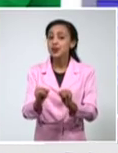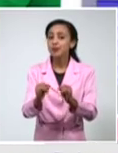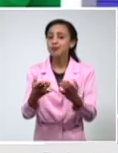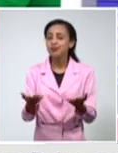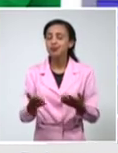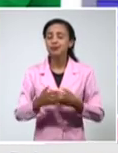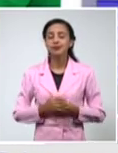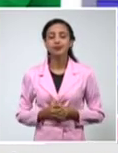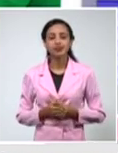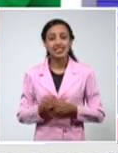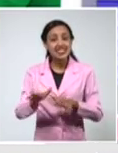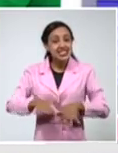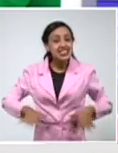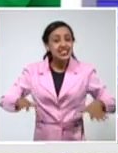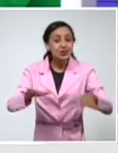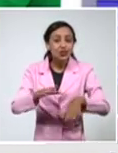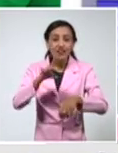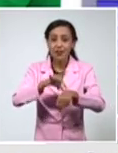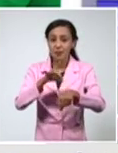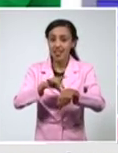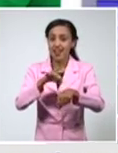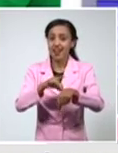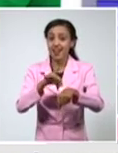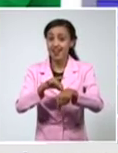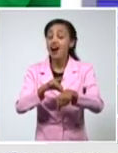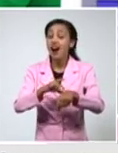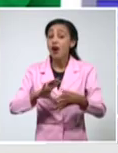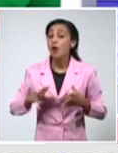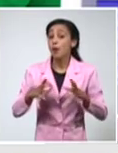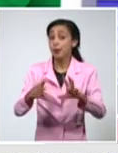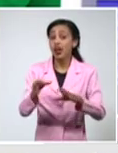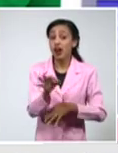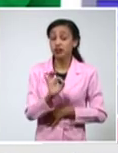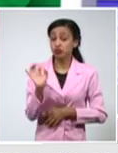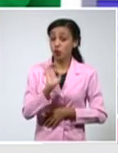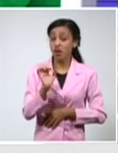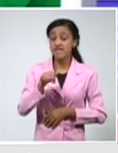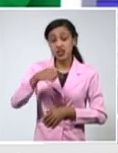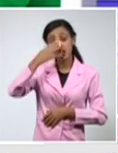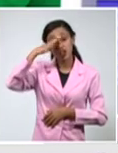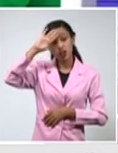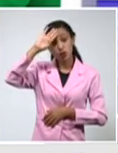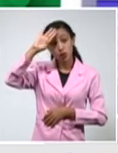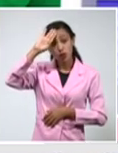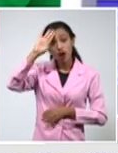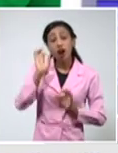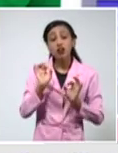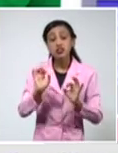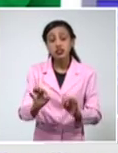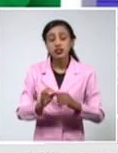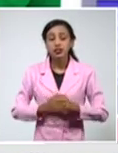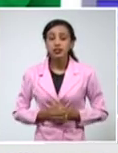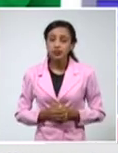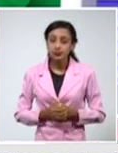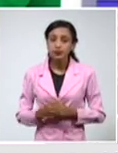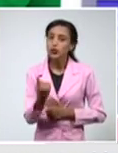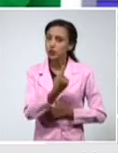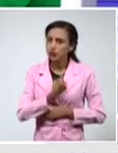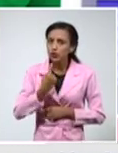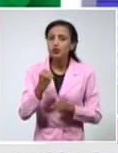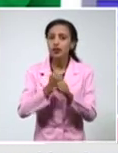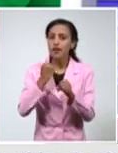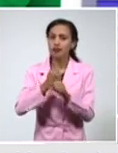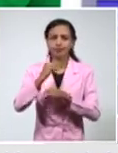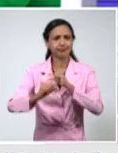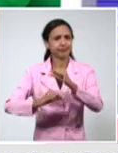traduce la situación epidemiológica todavía compleja que tiene nuestro país y en lo cual venimos trabajando y